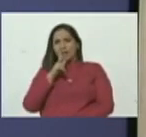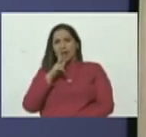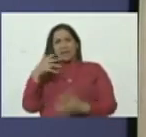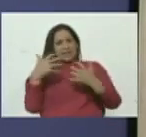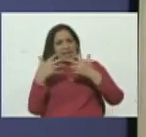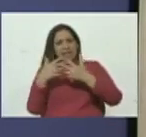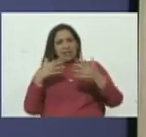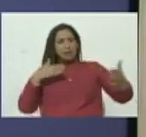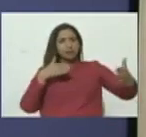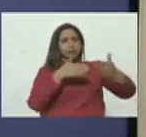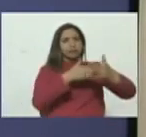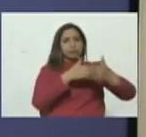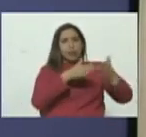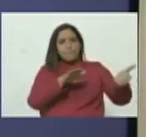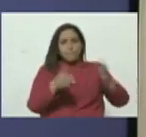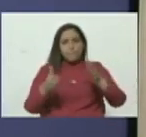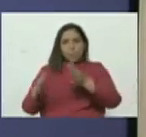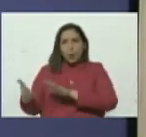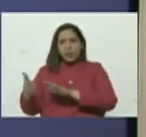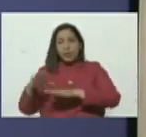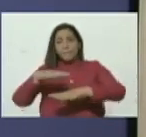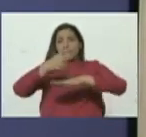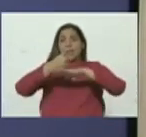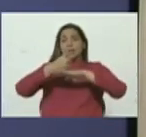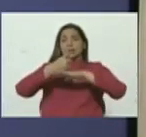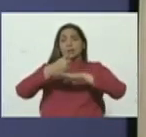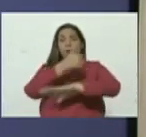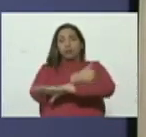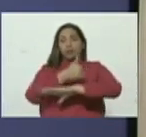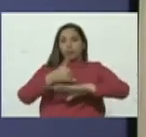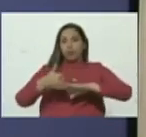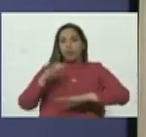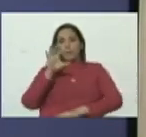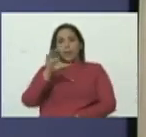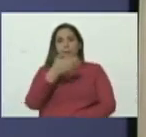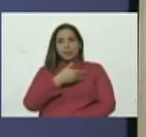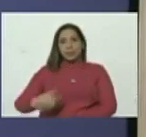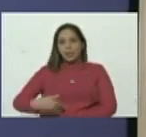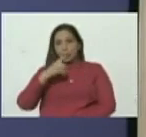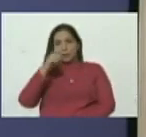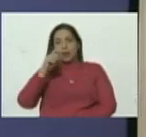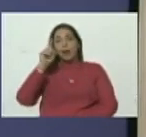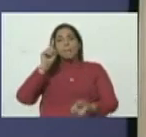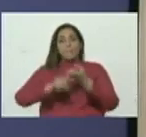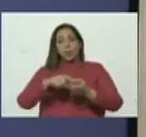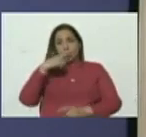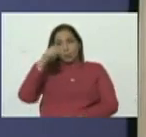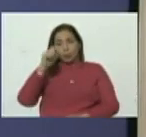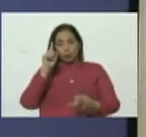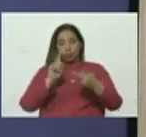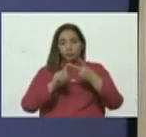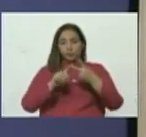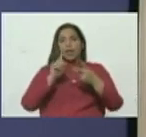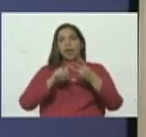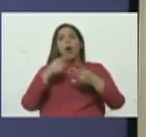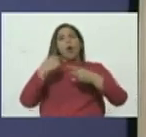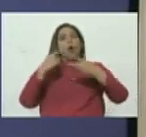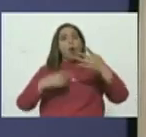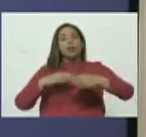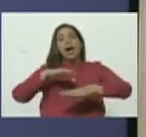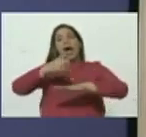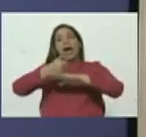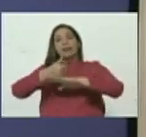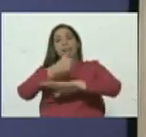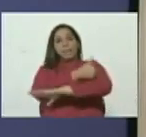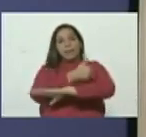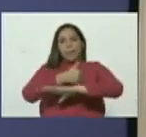como misión el asesinato de la máxima autoridad del país, el presidente Nicolás Maduro Moros, la primera combatiente Cilia Flores y otras altas autoridades